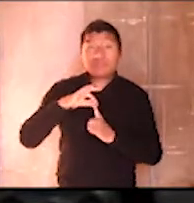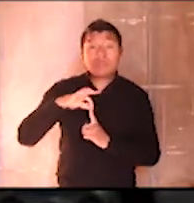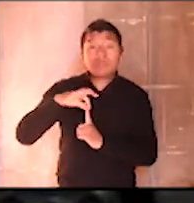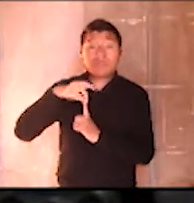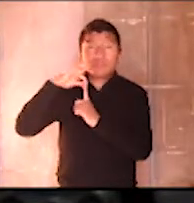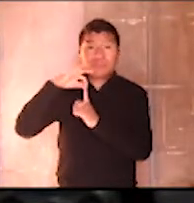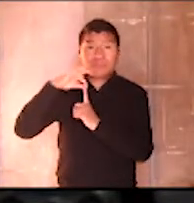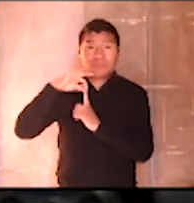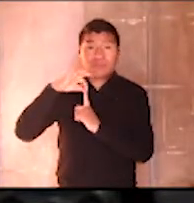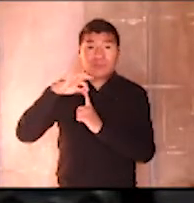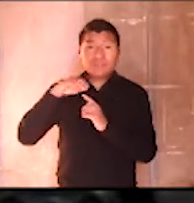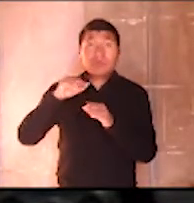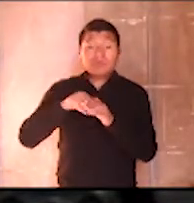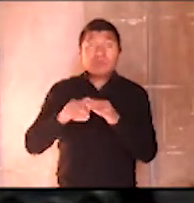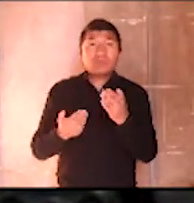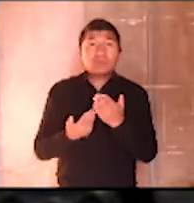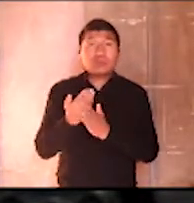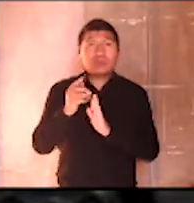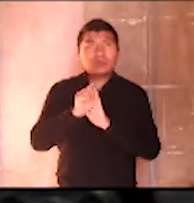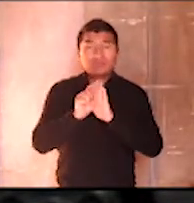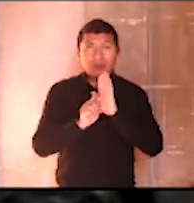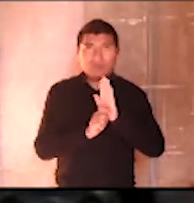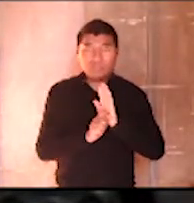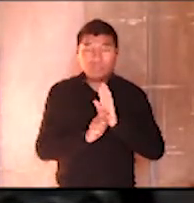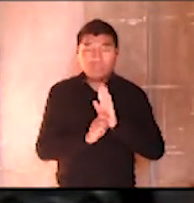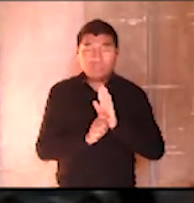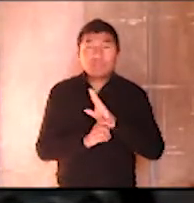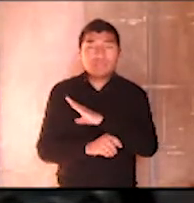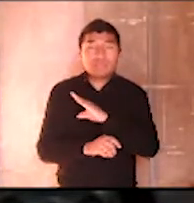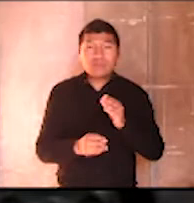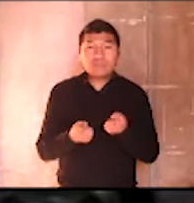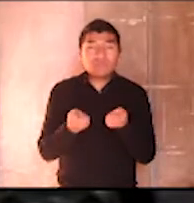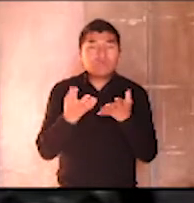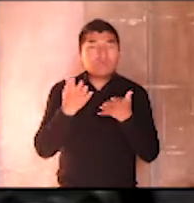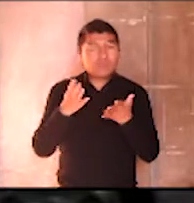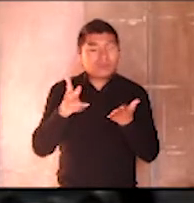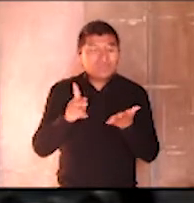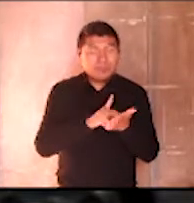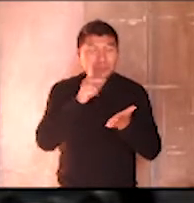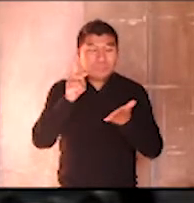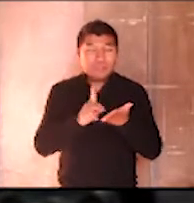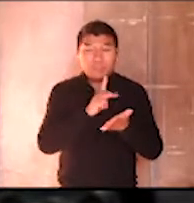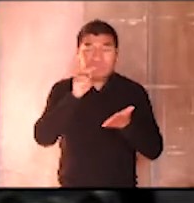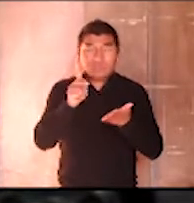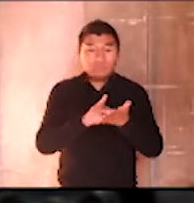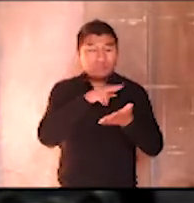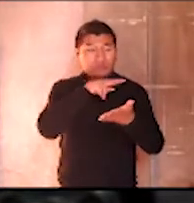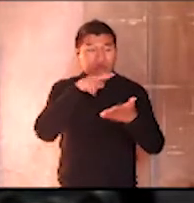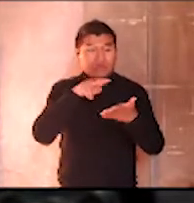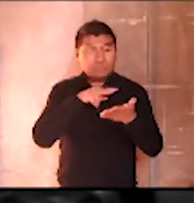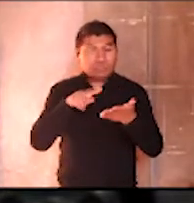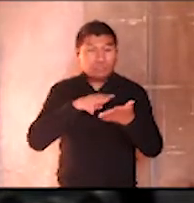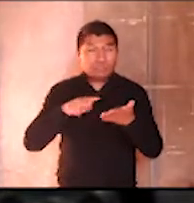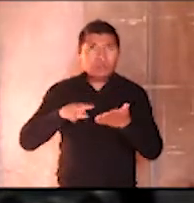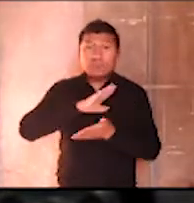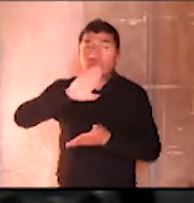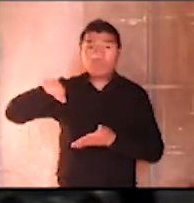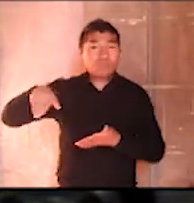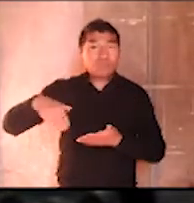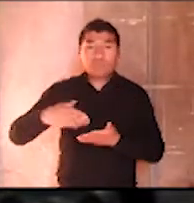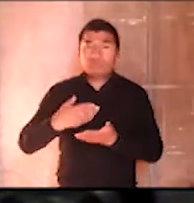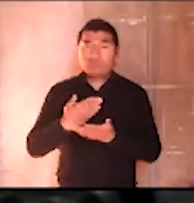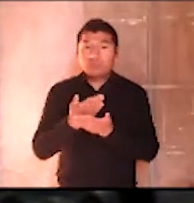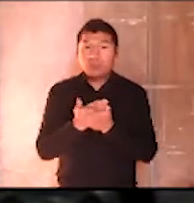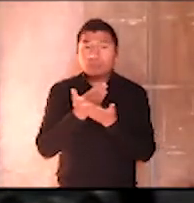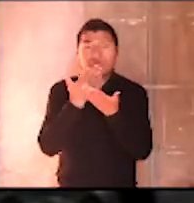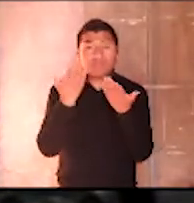particularmente el Nuevo Testamento, y en muchas de sus páginas leemos que todos hemos